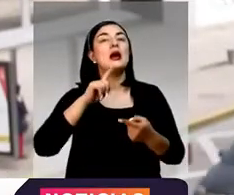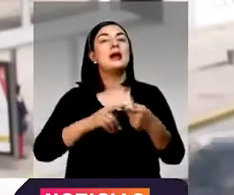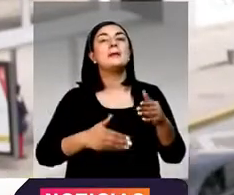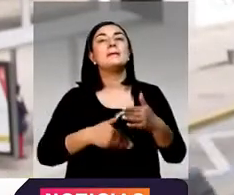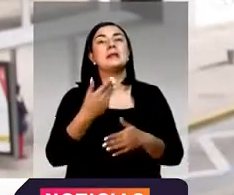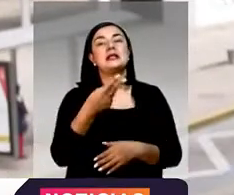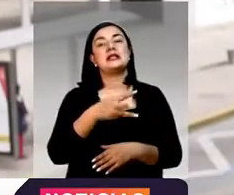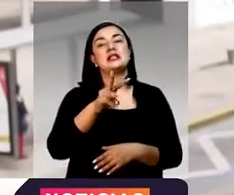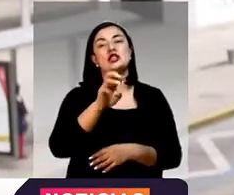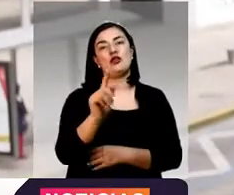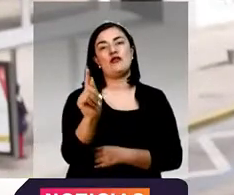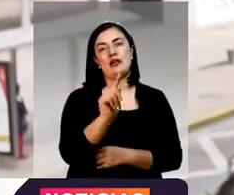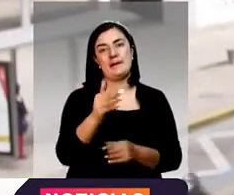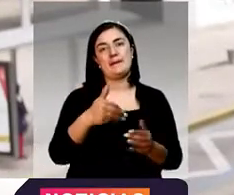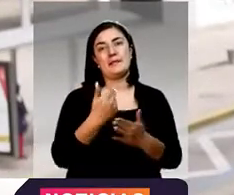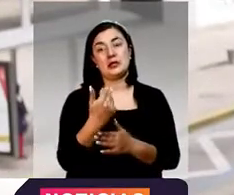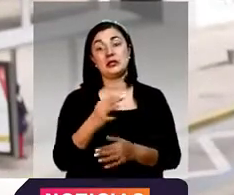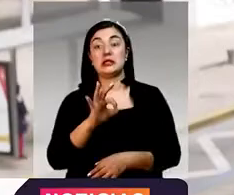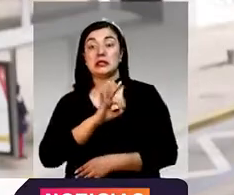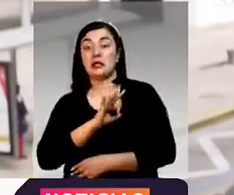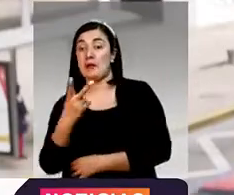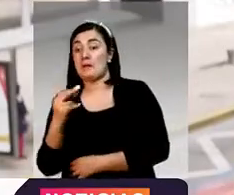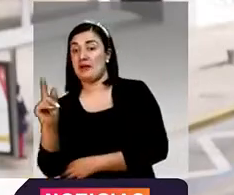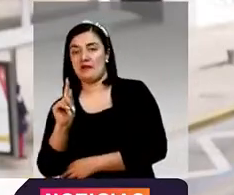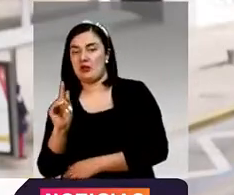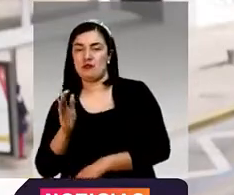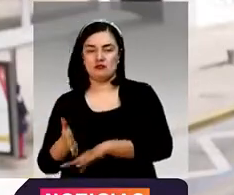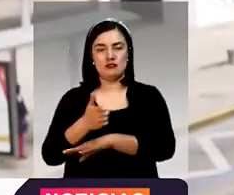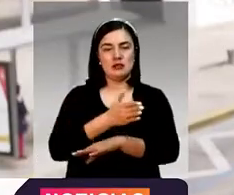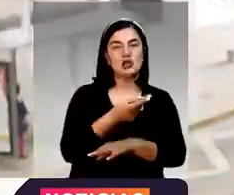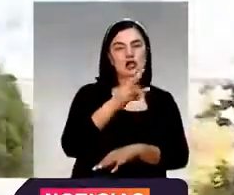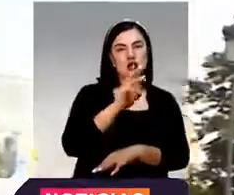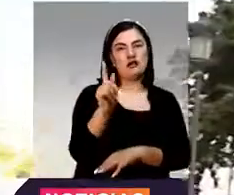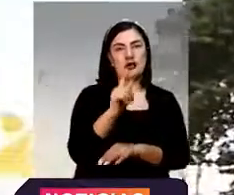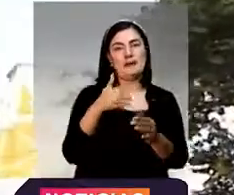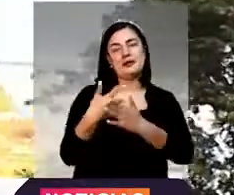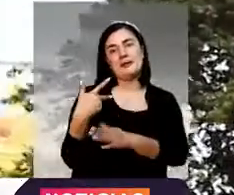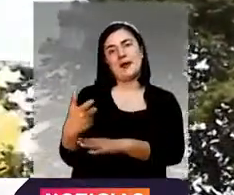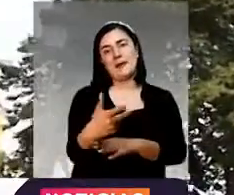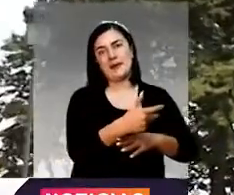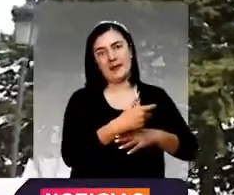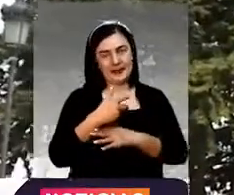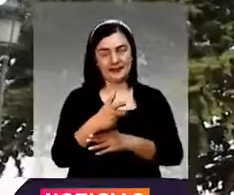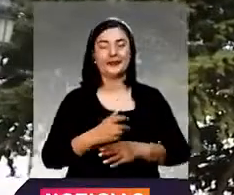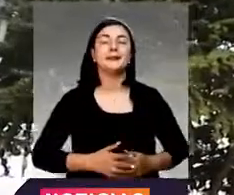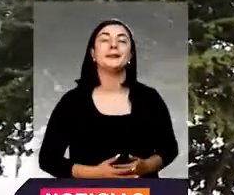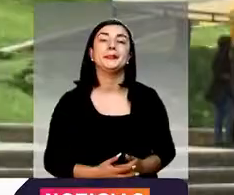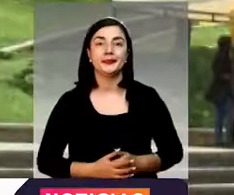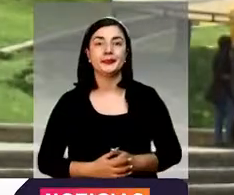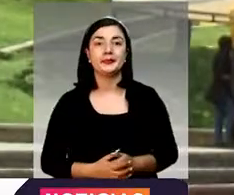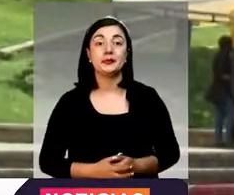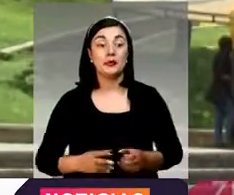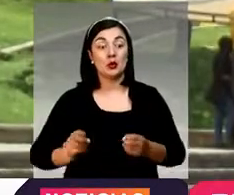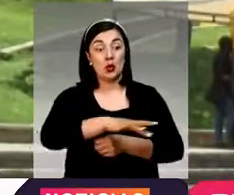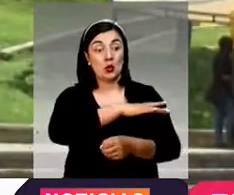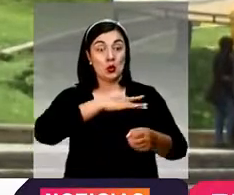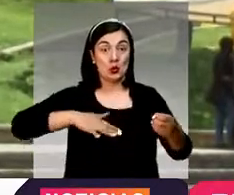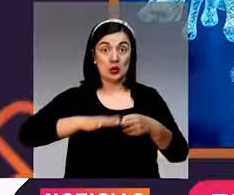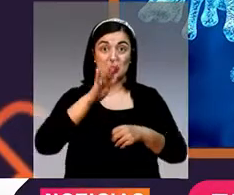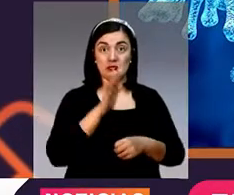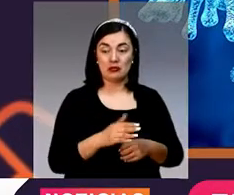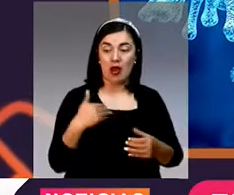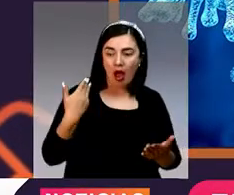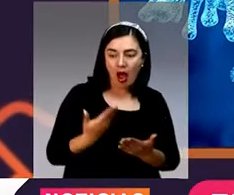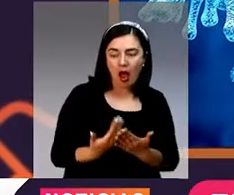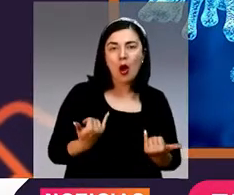de febrero y no el sábado 20 de febrero, como se tenía previsto. El departamento de Cundinamarca, que hasta la fecha ha